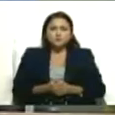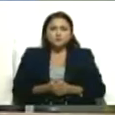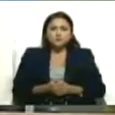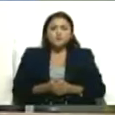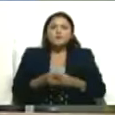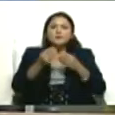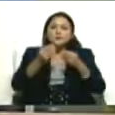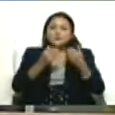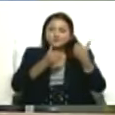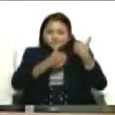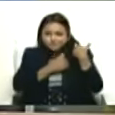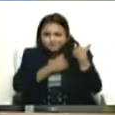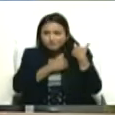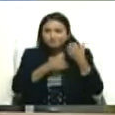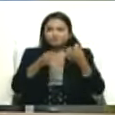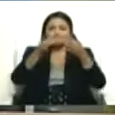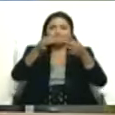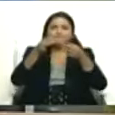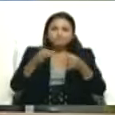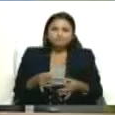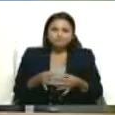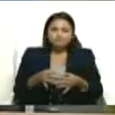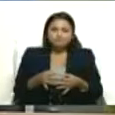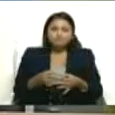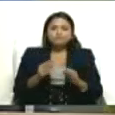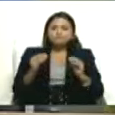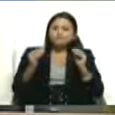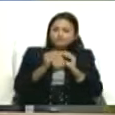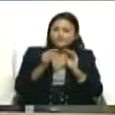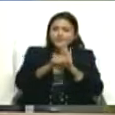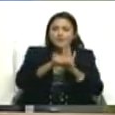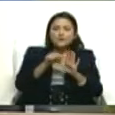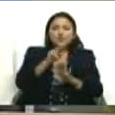ejercicio de su competencia, de acuerdo al artículo